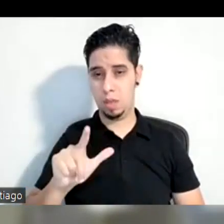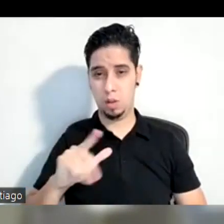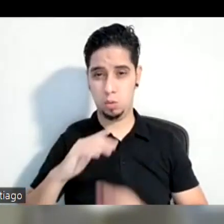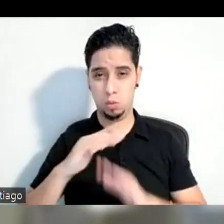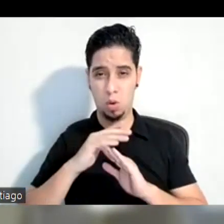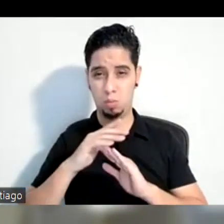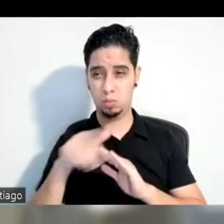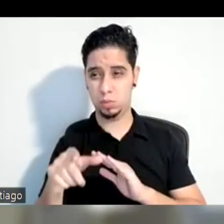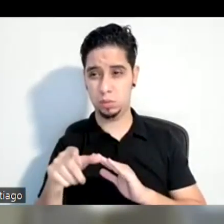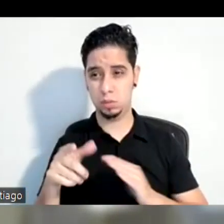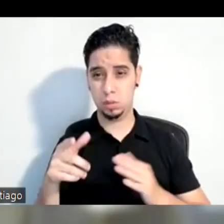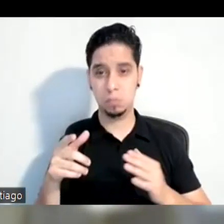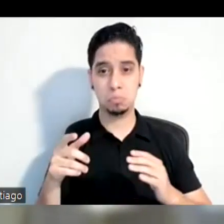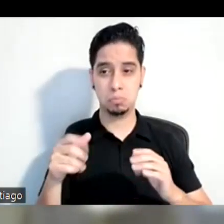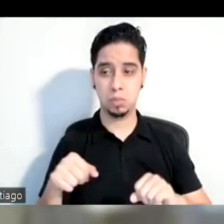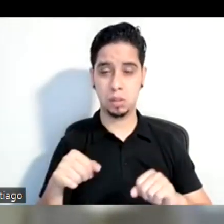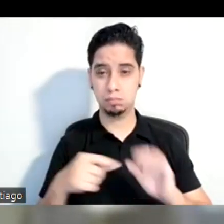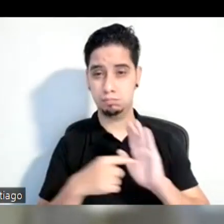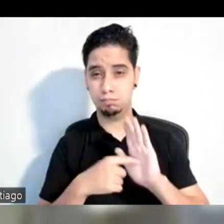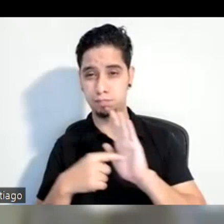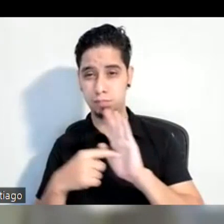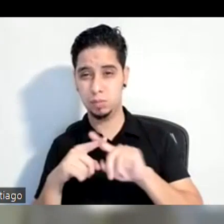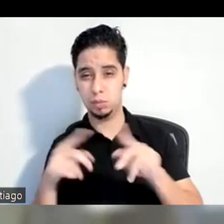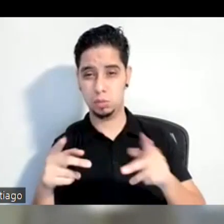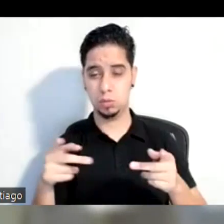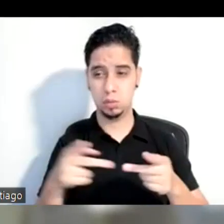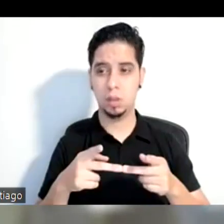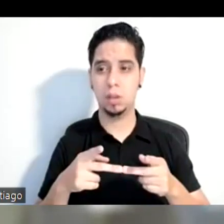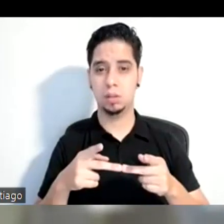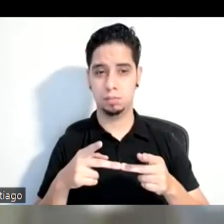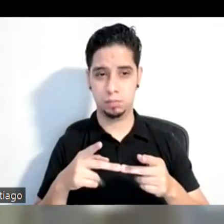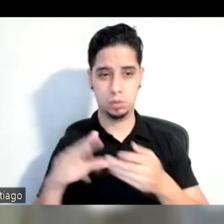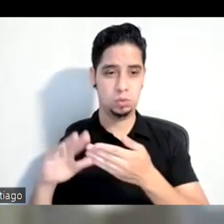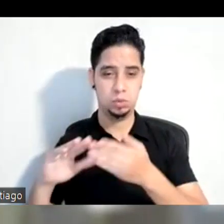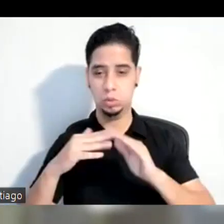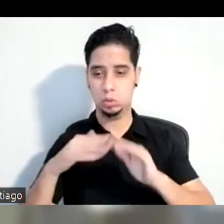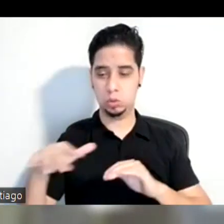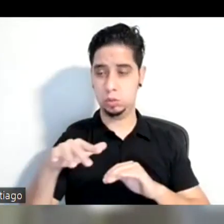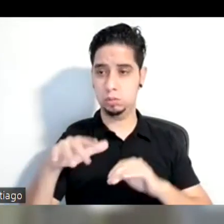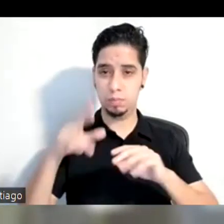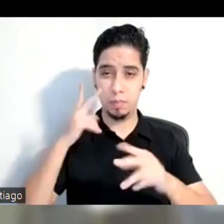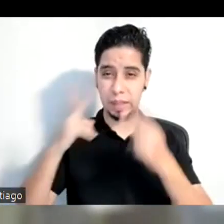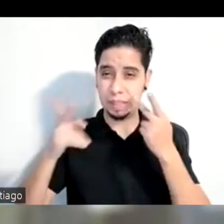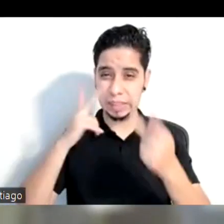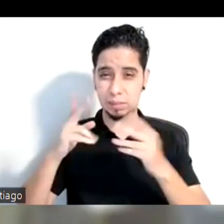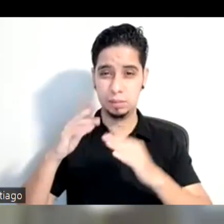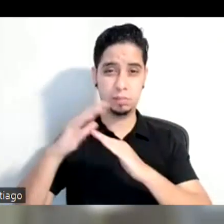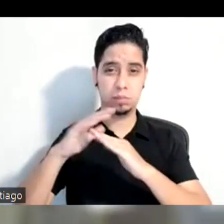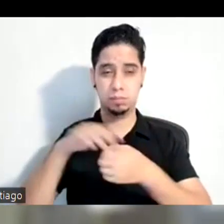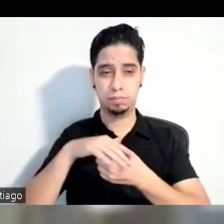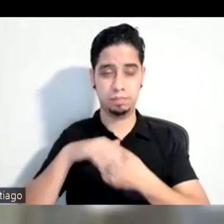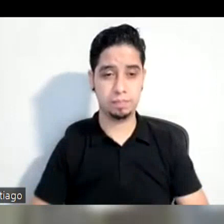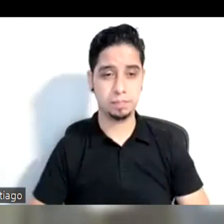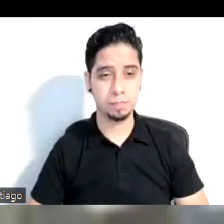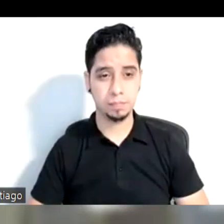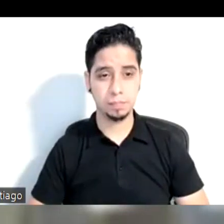escogido, y que haya salido en tantos medios, ¿verdad? Poniendo a la comunidad sorda, pues nuevamente en el top. No, y no tan solo, o sea, él